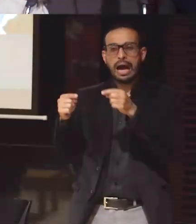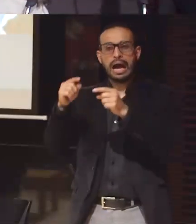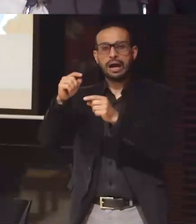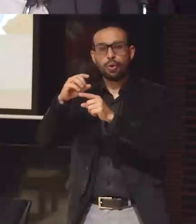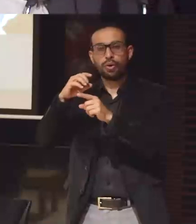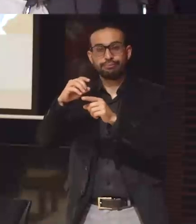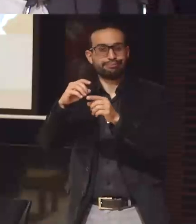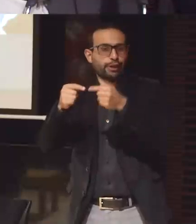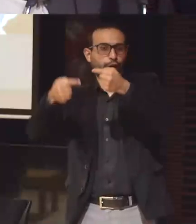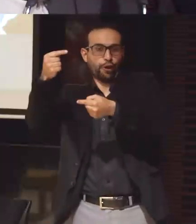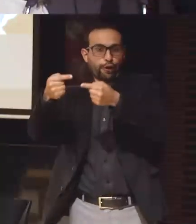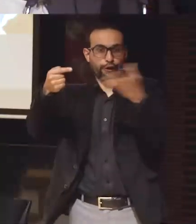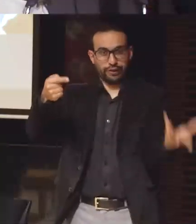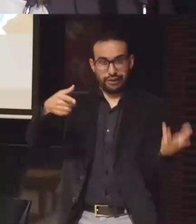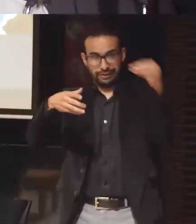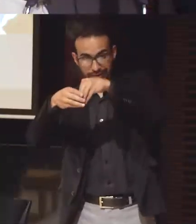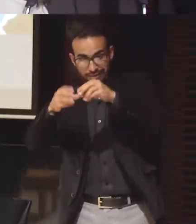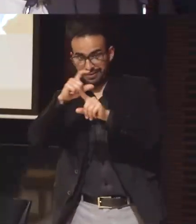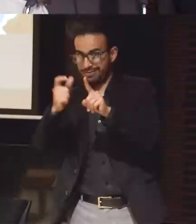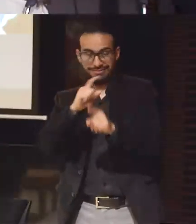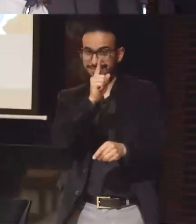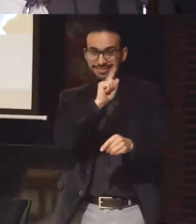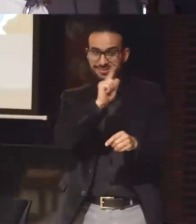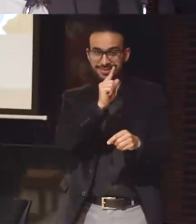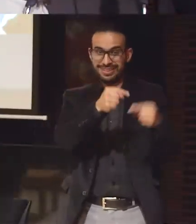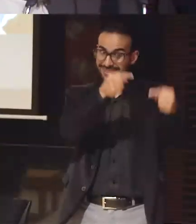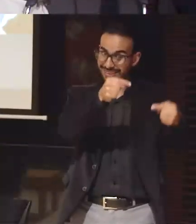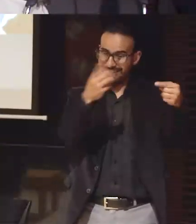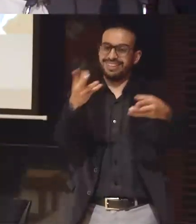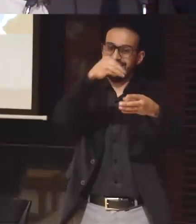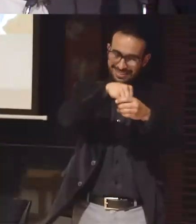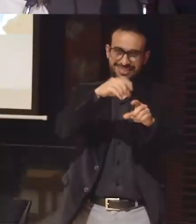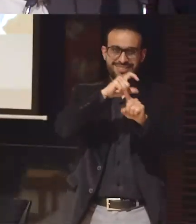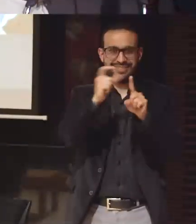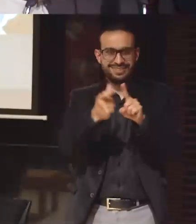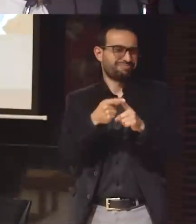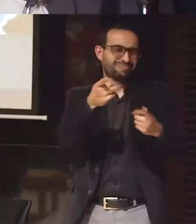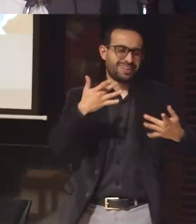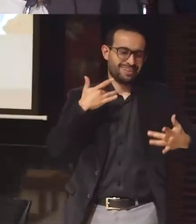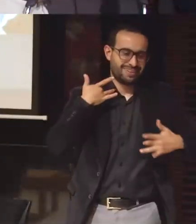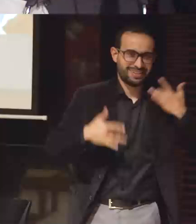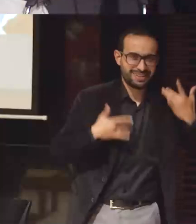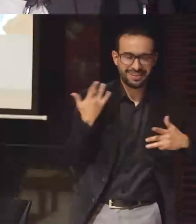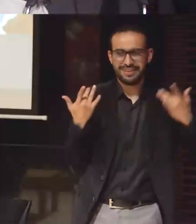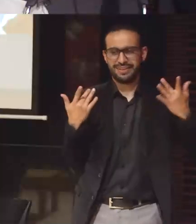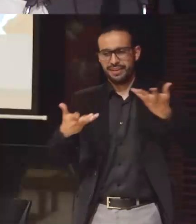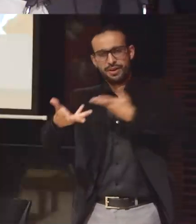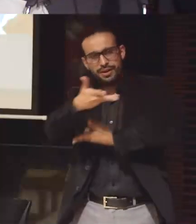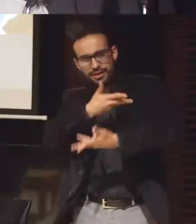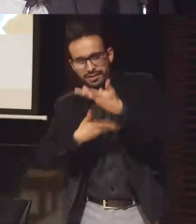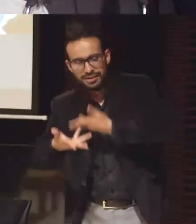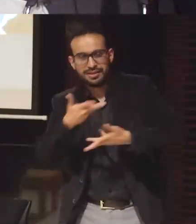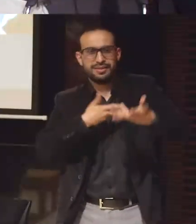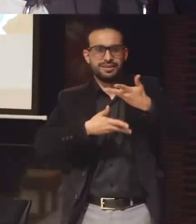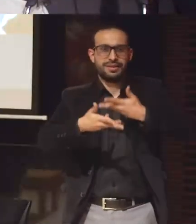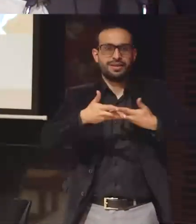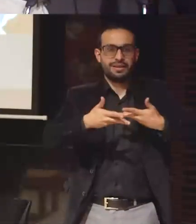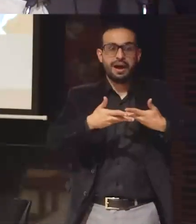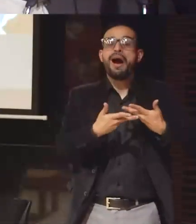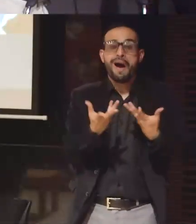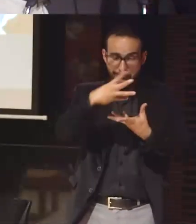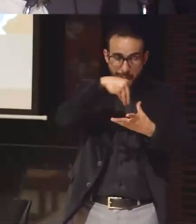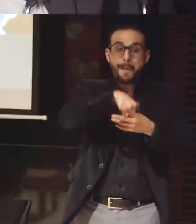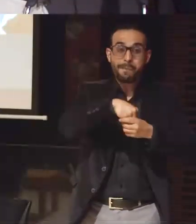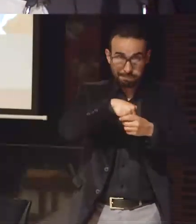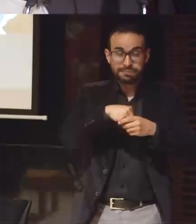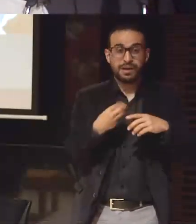la recreación, la tradición, el compartir nos hace realmente productivos en la medida que nos hace